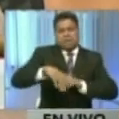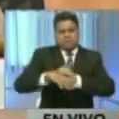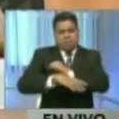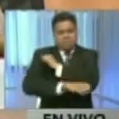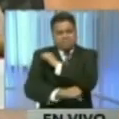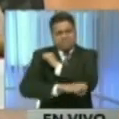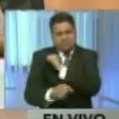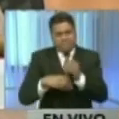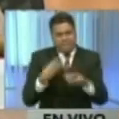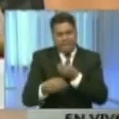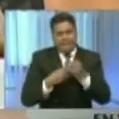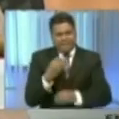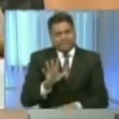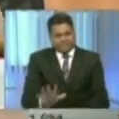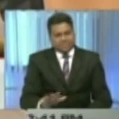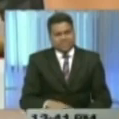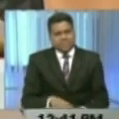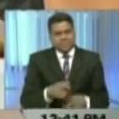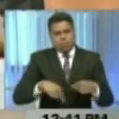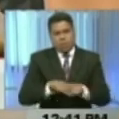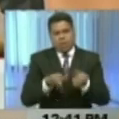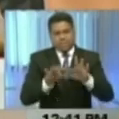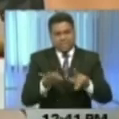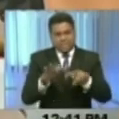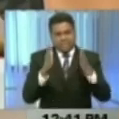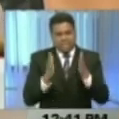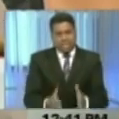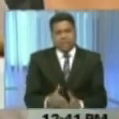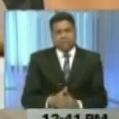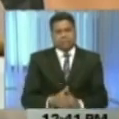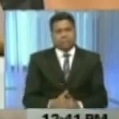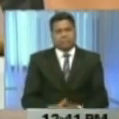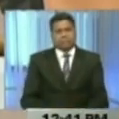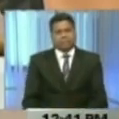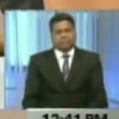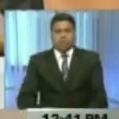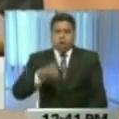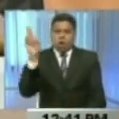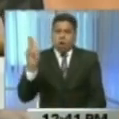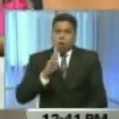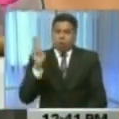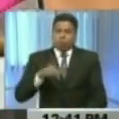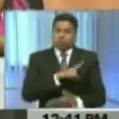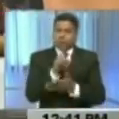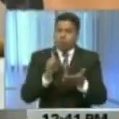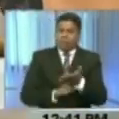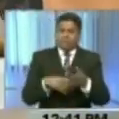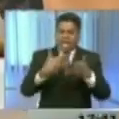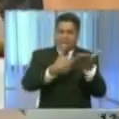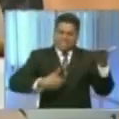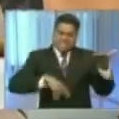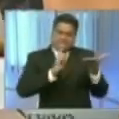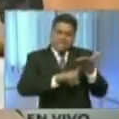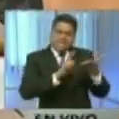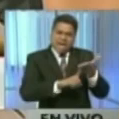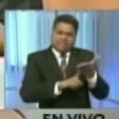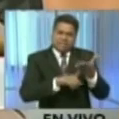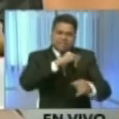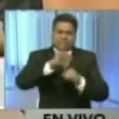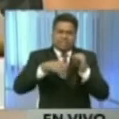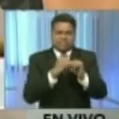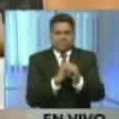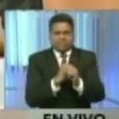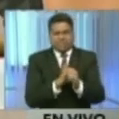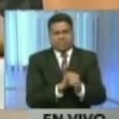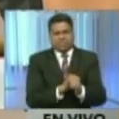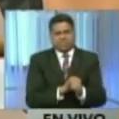como secretario general. Y es un uso fraudulento porque la Carta Democrática Interamericana, y aquí está el embajador Jorge